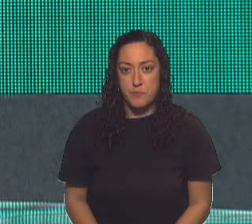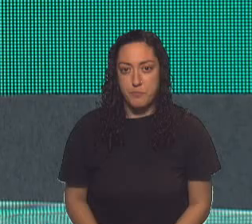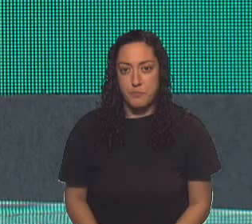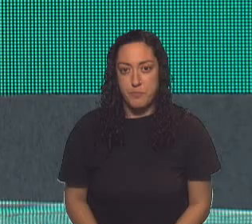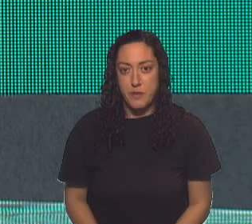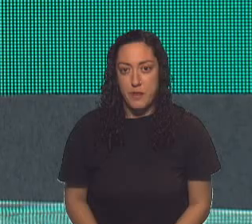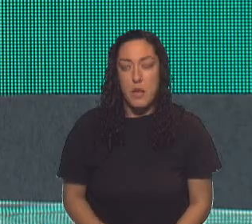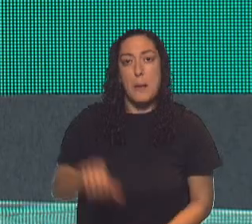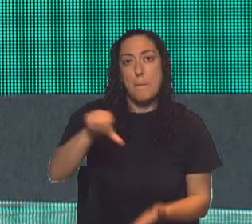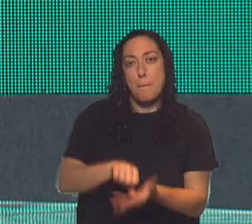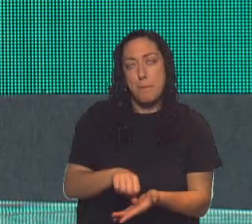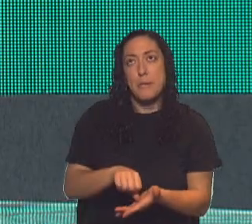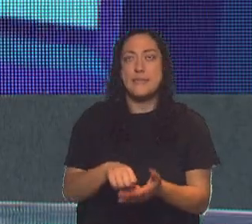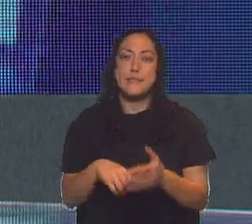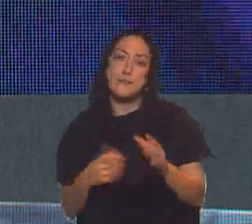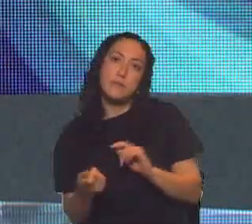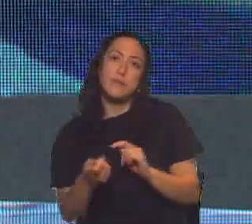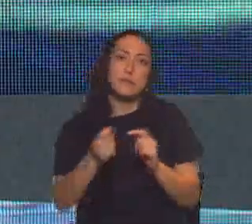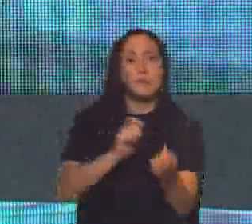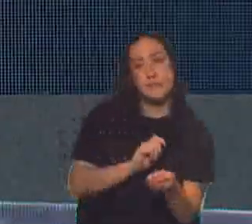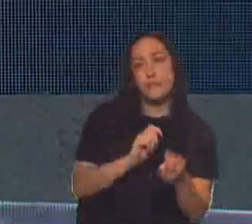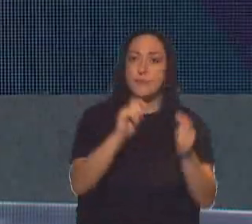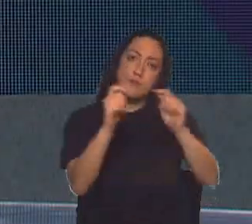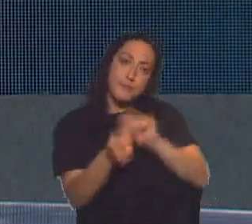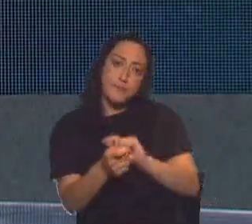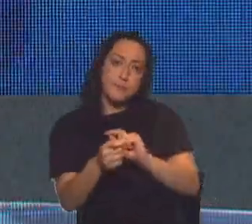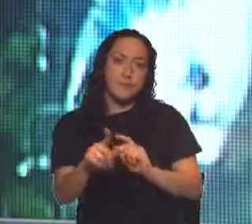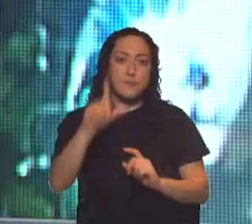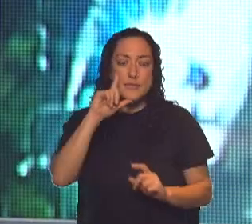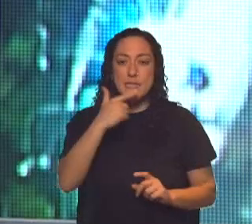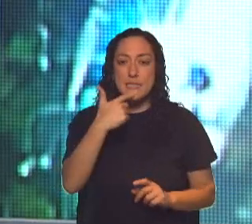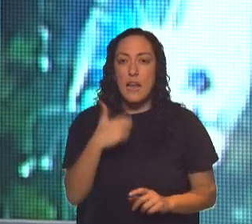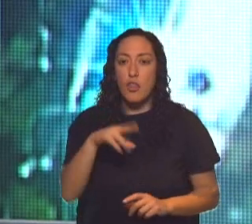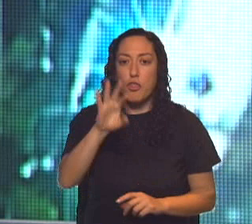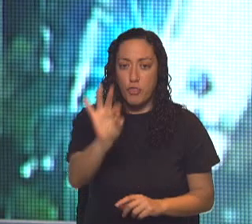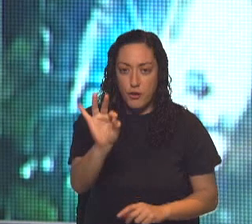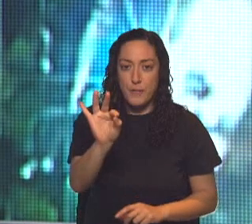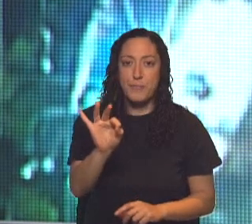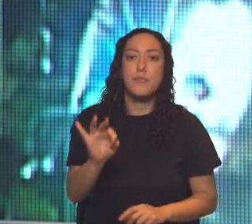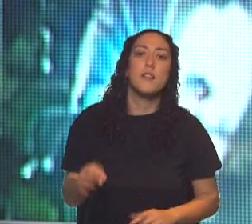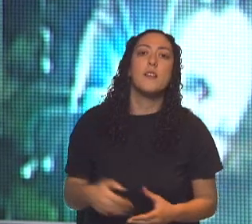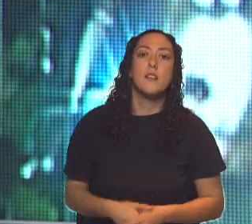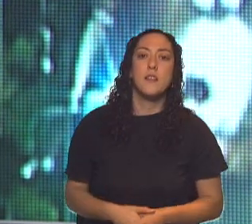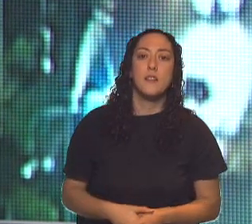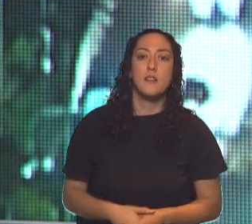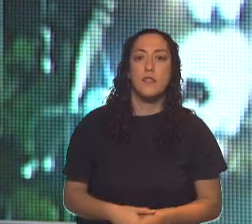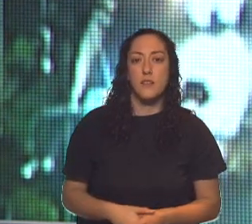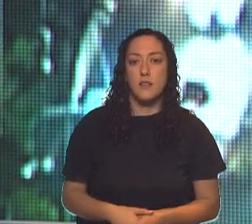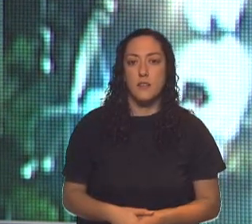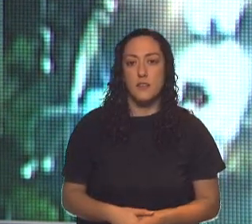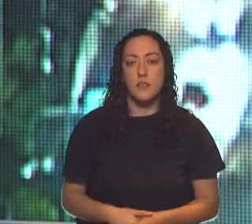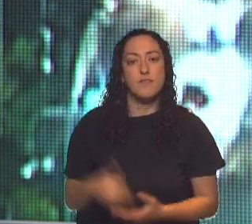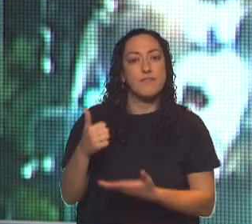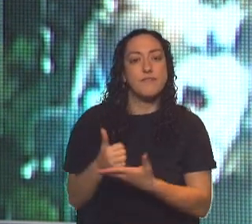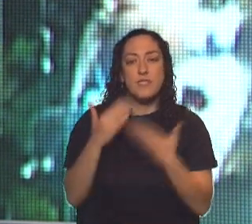el país que va el país que viene el país que va el país que viene é es Lisandro sanes Gracias por sos